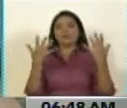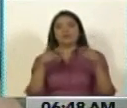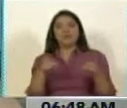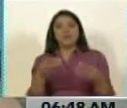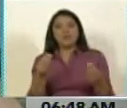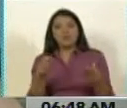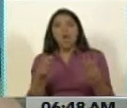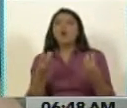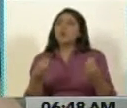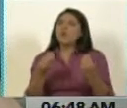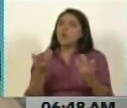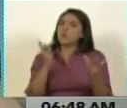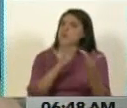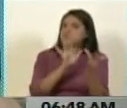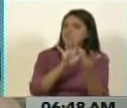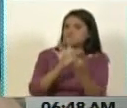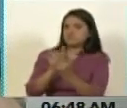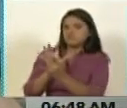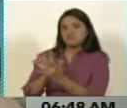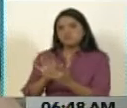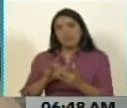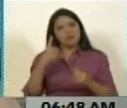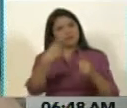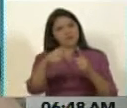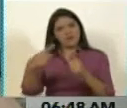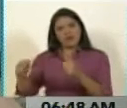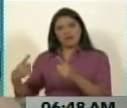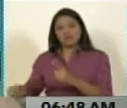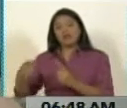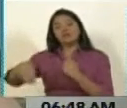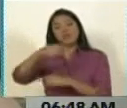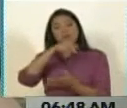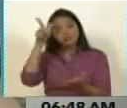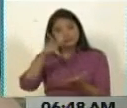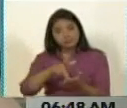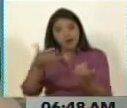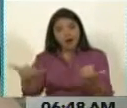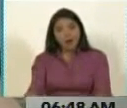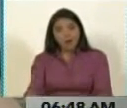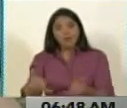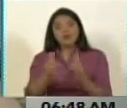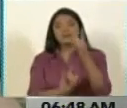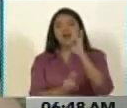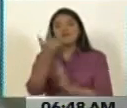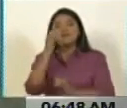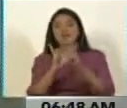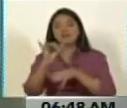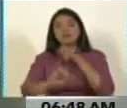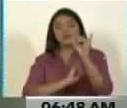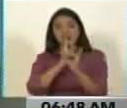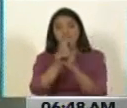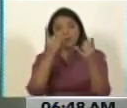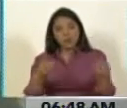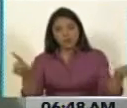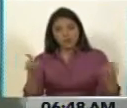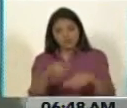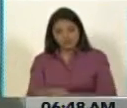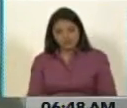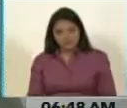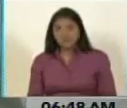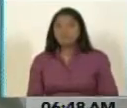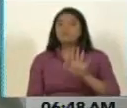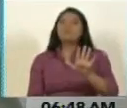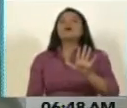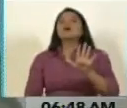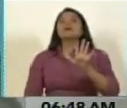el feedback con los distintos actores que están formando parte de esta Feria Internacional de la Música? A nivel internacional te